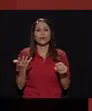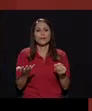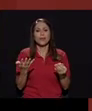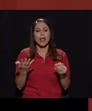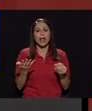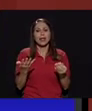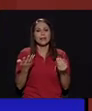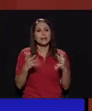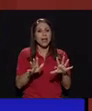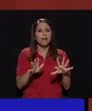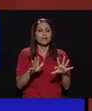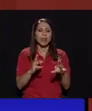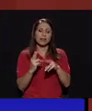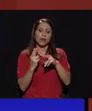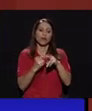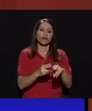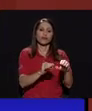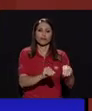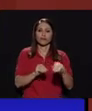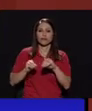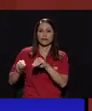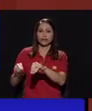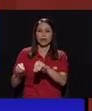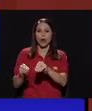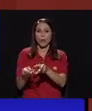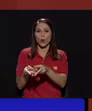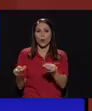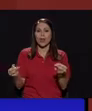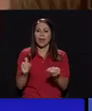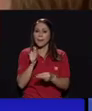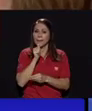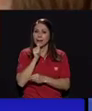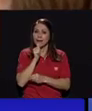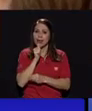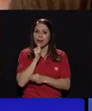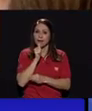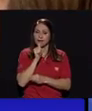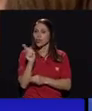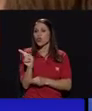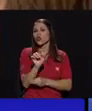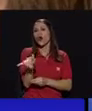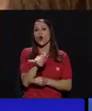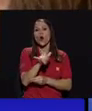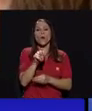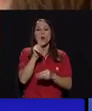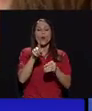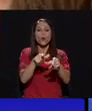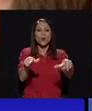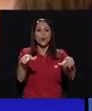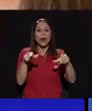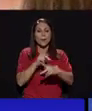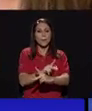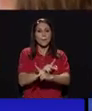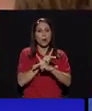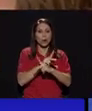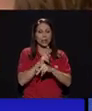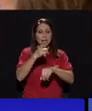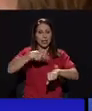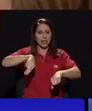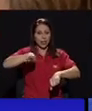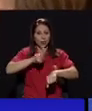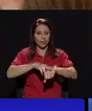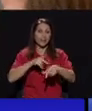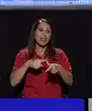traspasados, digamos, a propiedad privada, no como un ecosistema protegido, y entonces